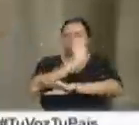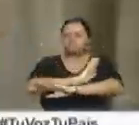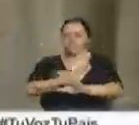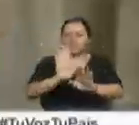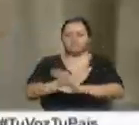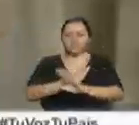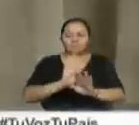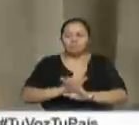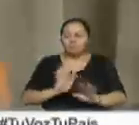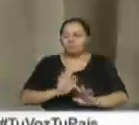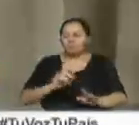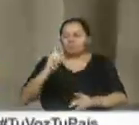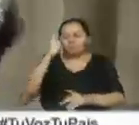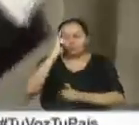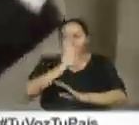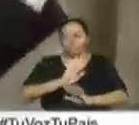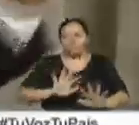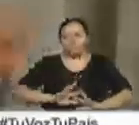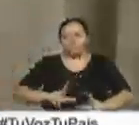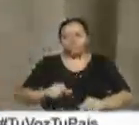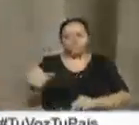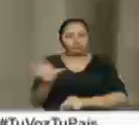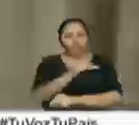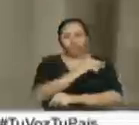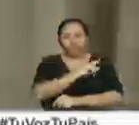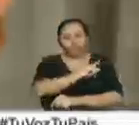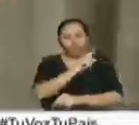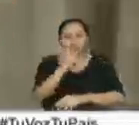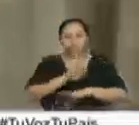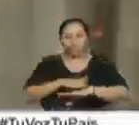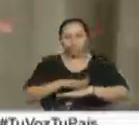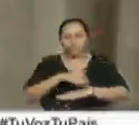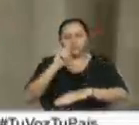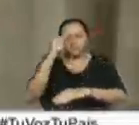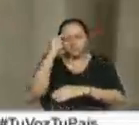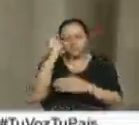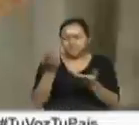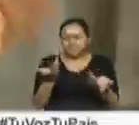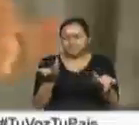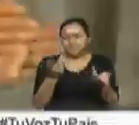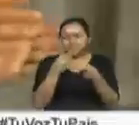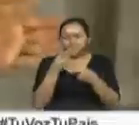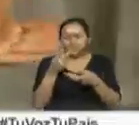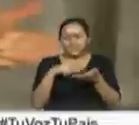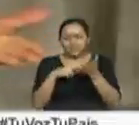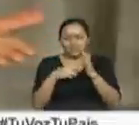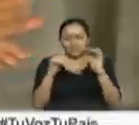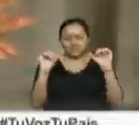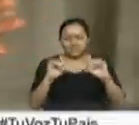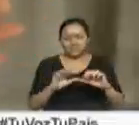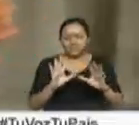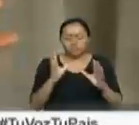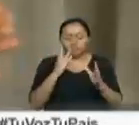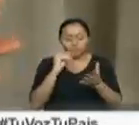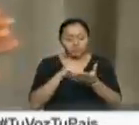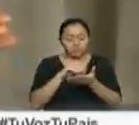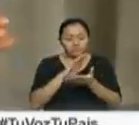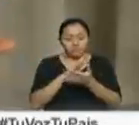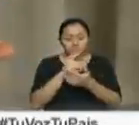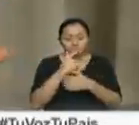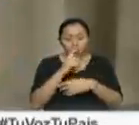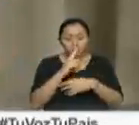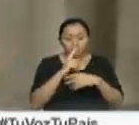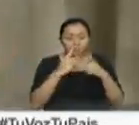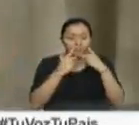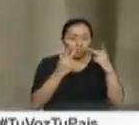la derecha y sus medios de comunicación. Hay un corrupto, todos somos corruptos, para satanizar lo público. Cuando para que exista un funcionario público